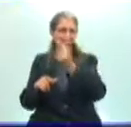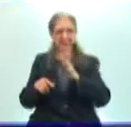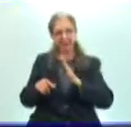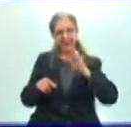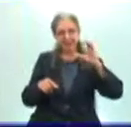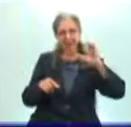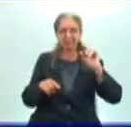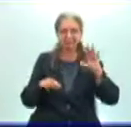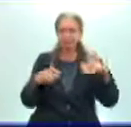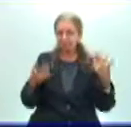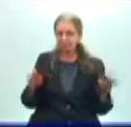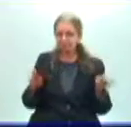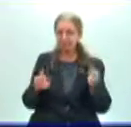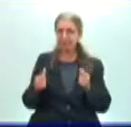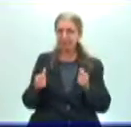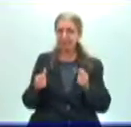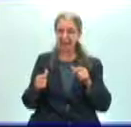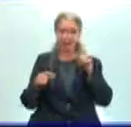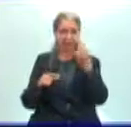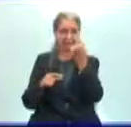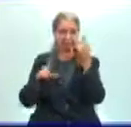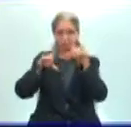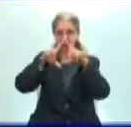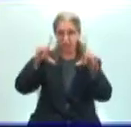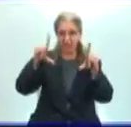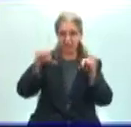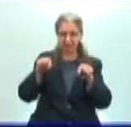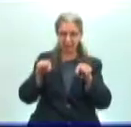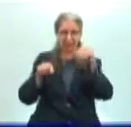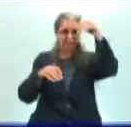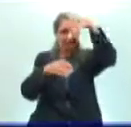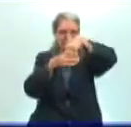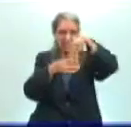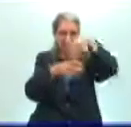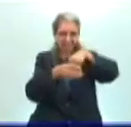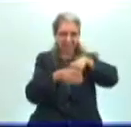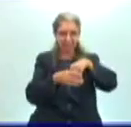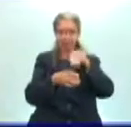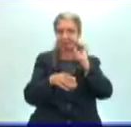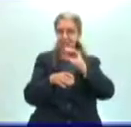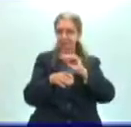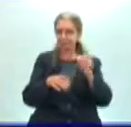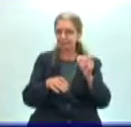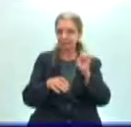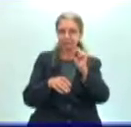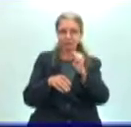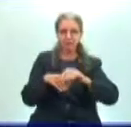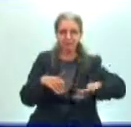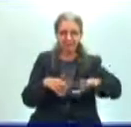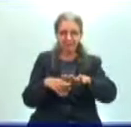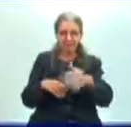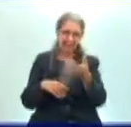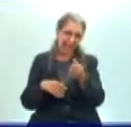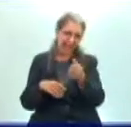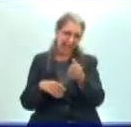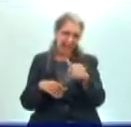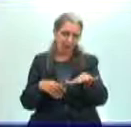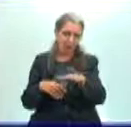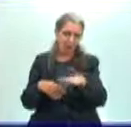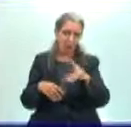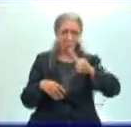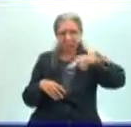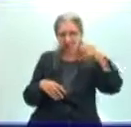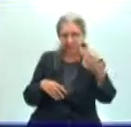¿Qué pueden observar? En el primer cuadrado queda sin rayar un cuadrado del lado A, cuya superficie es A cuadrado. En el segundo de los